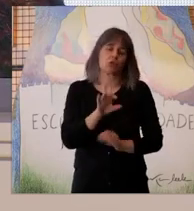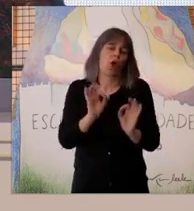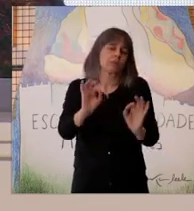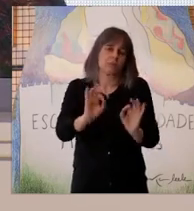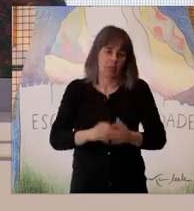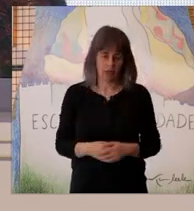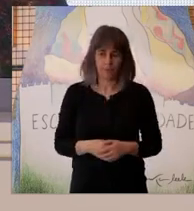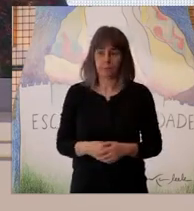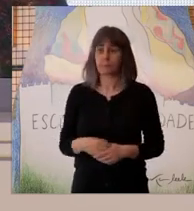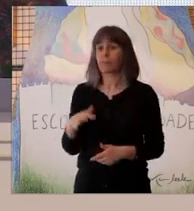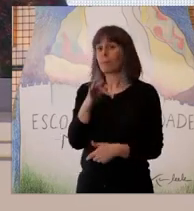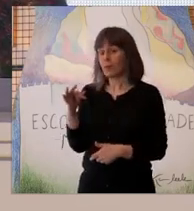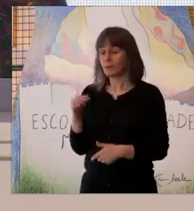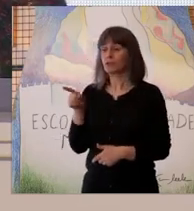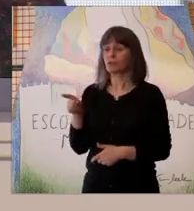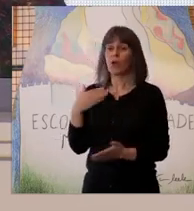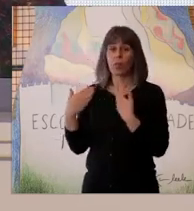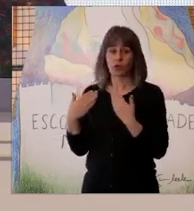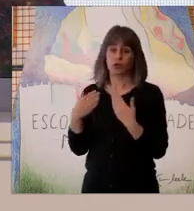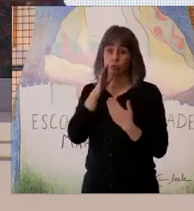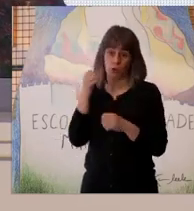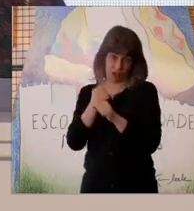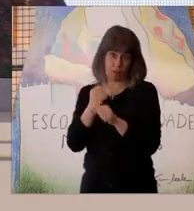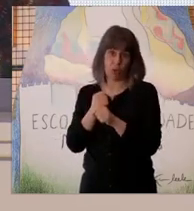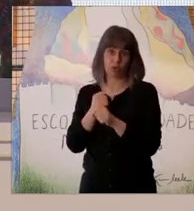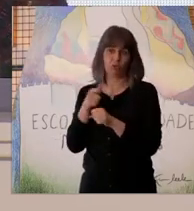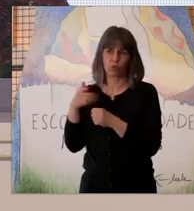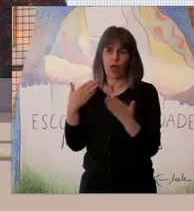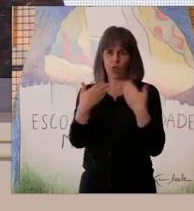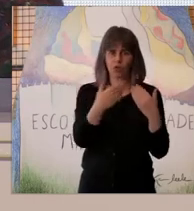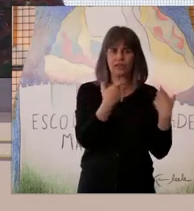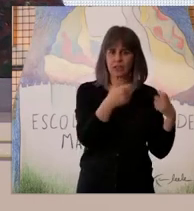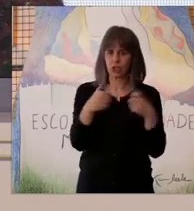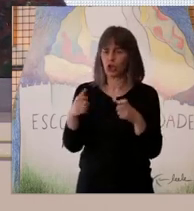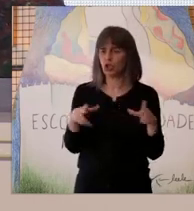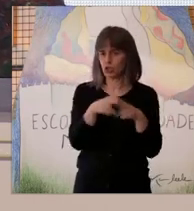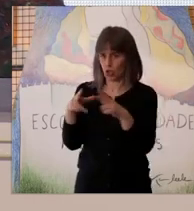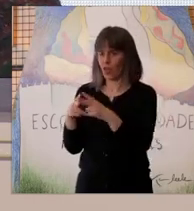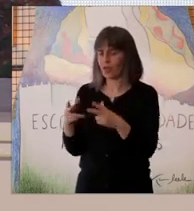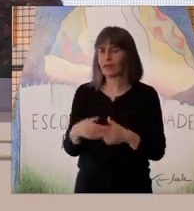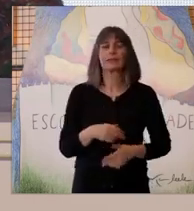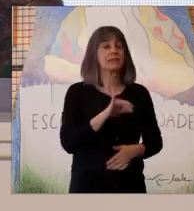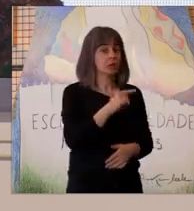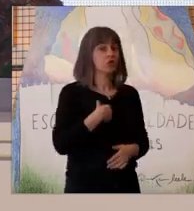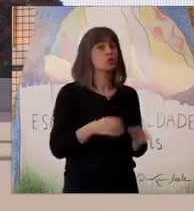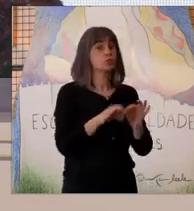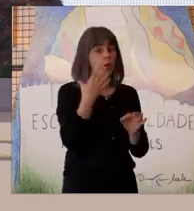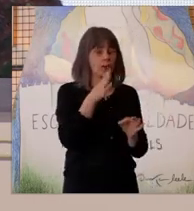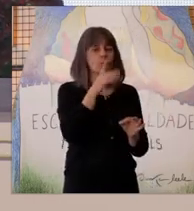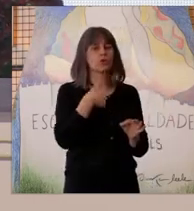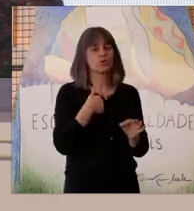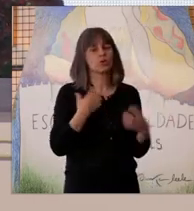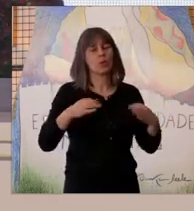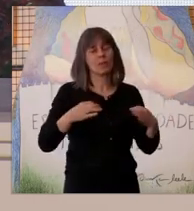medio tiene relaciones por tu trabajo con un montón de sectores de la sociedad en el día a día eso sí también yo tengo la suerte de moverme mayoritariamente entre